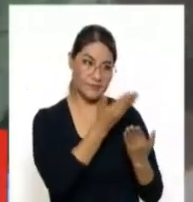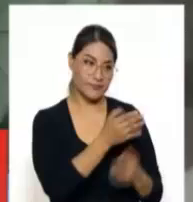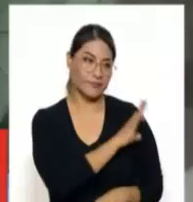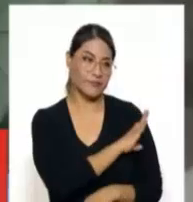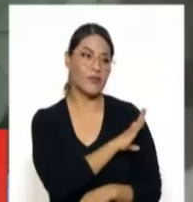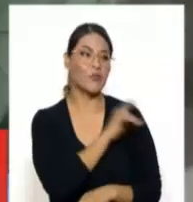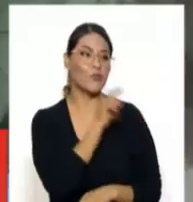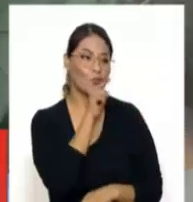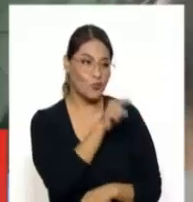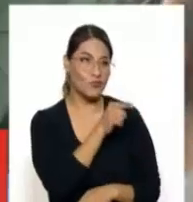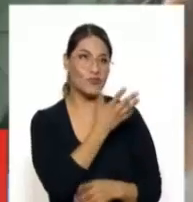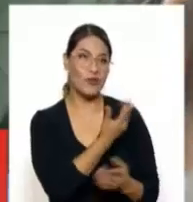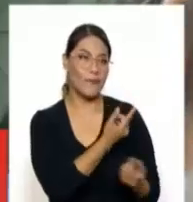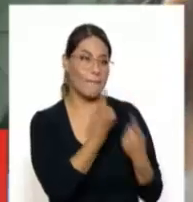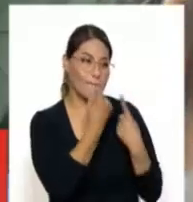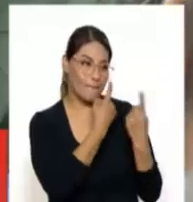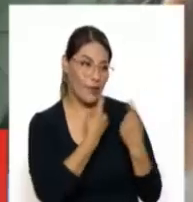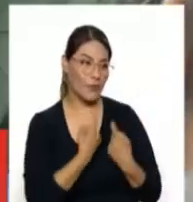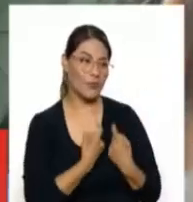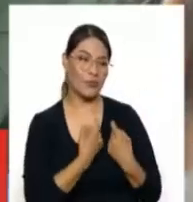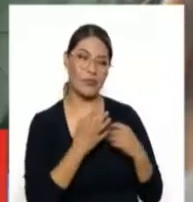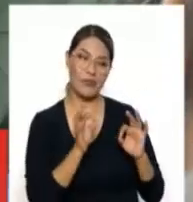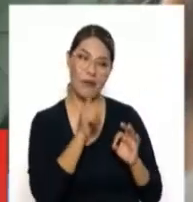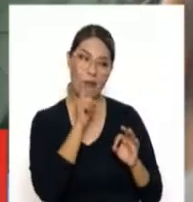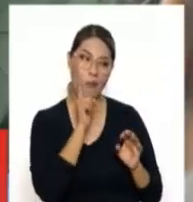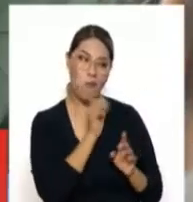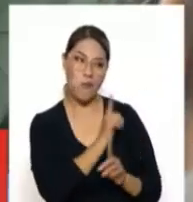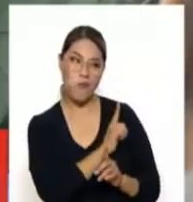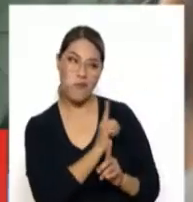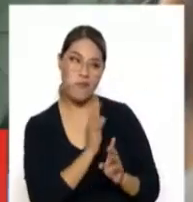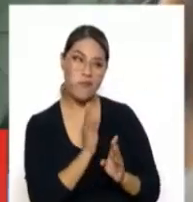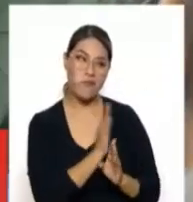usted está haciendo una pregunta tramposa.